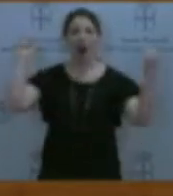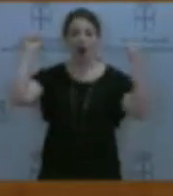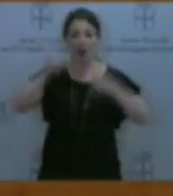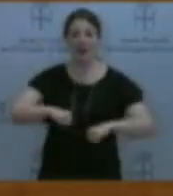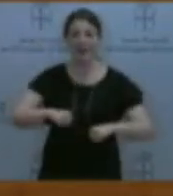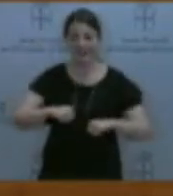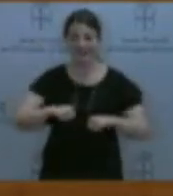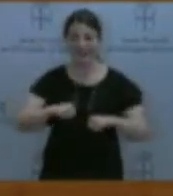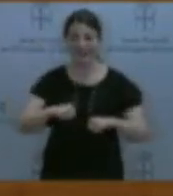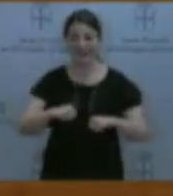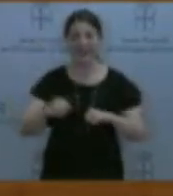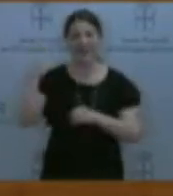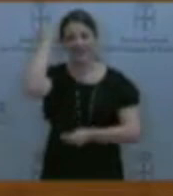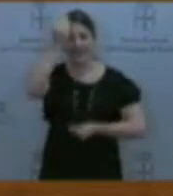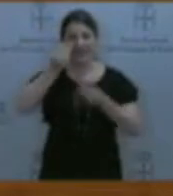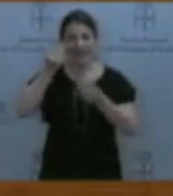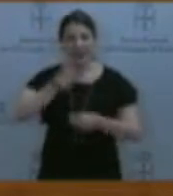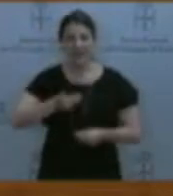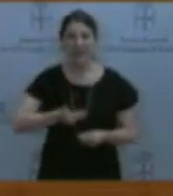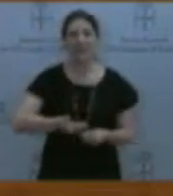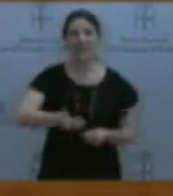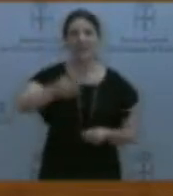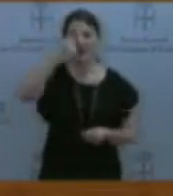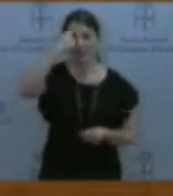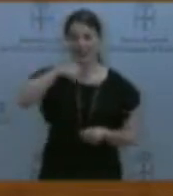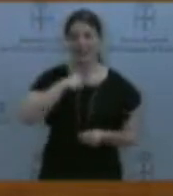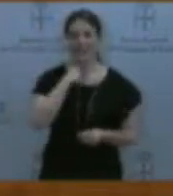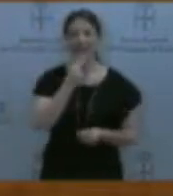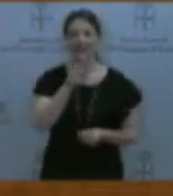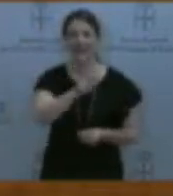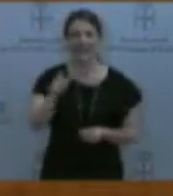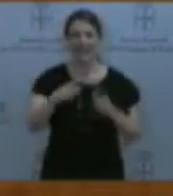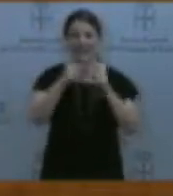tenido en cuenta la voz de los asturianos y de las asturianas no puede hablar en nombre de Asturias. Gracias.